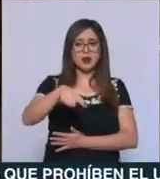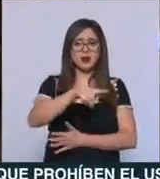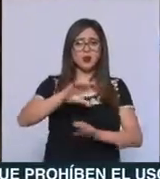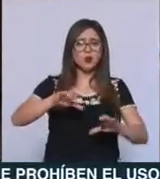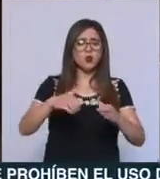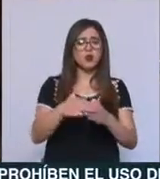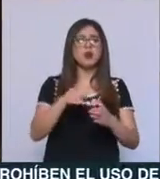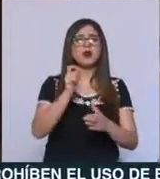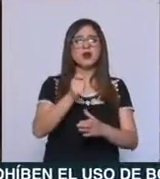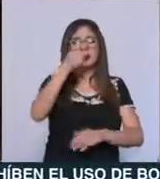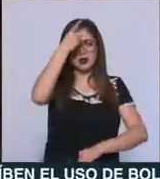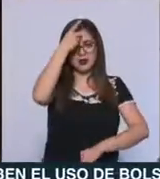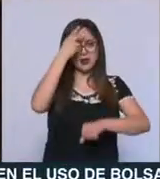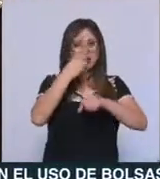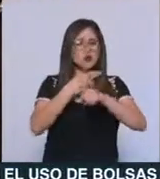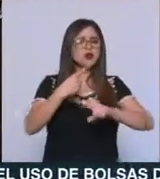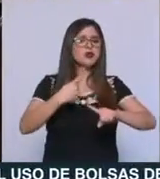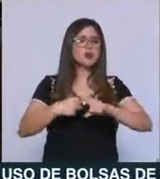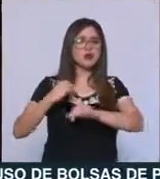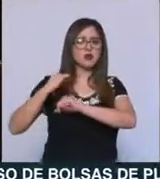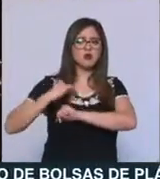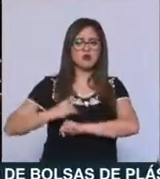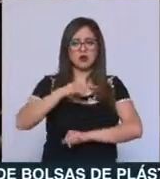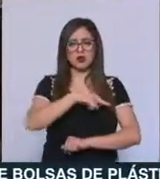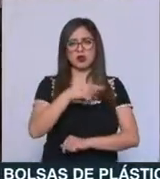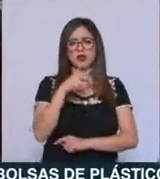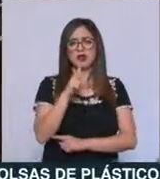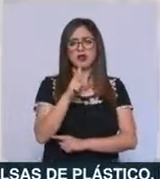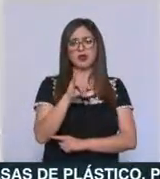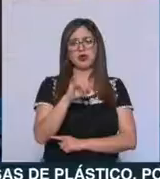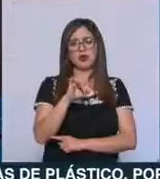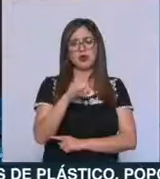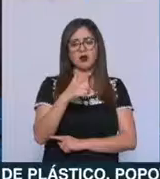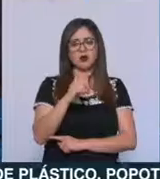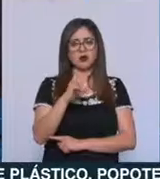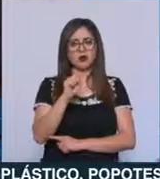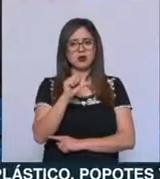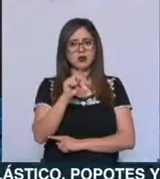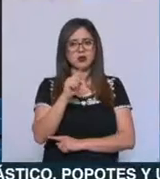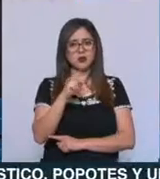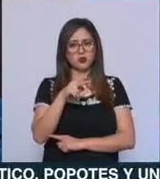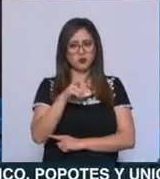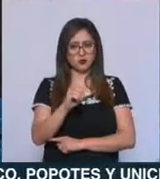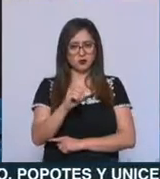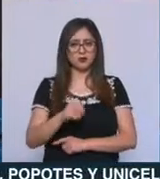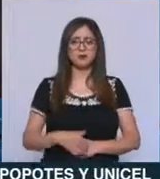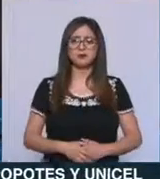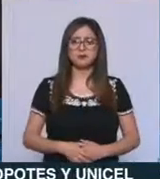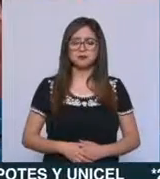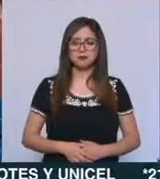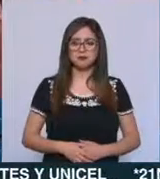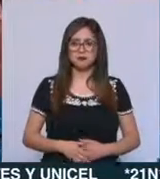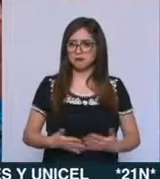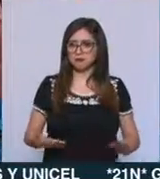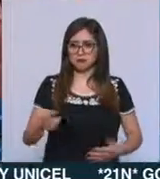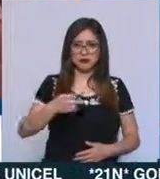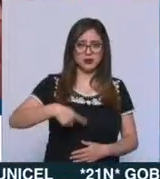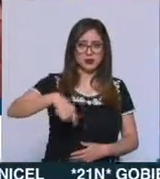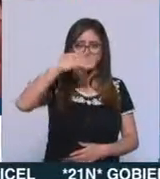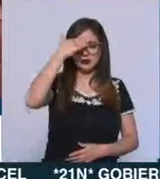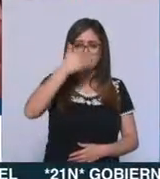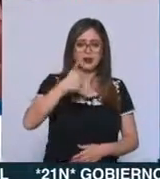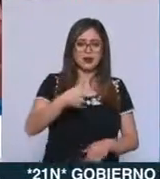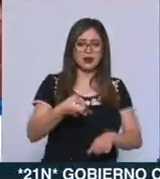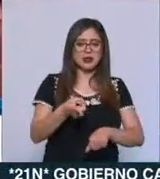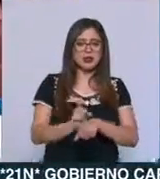caso de la dirección de Capital 21 a cargo de Diego Saturno. Esto se construye, ustedes que están aquí todos los días, se